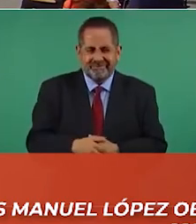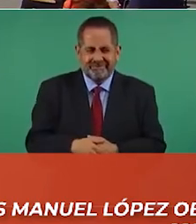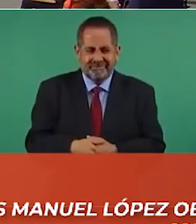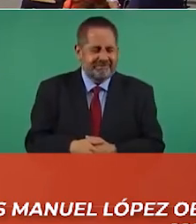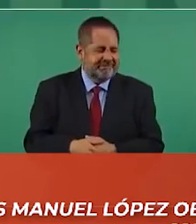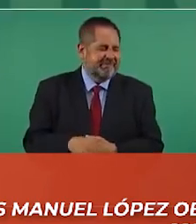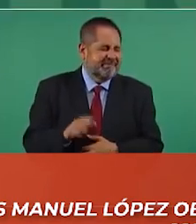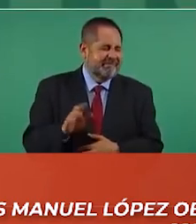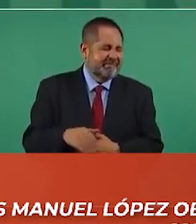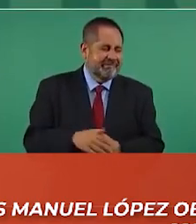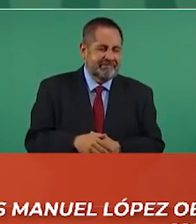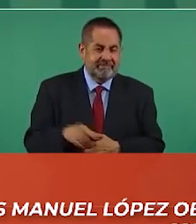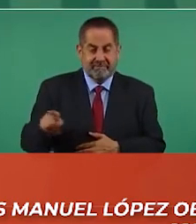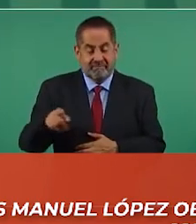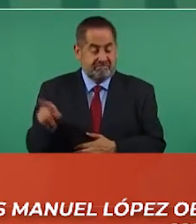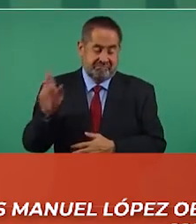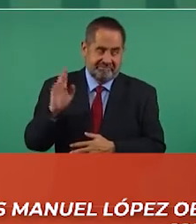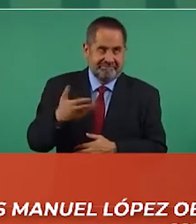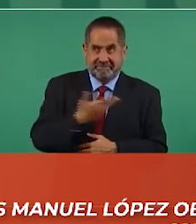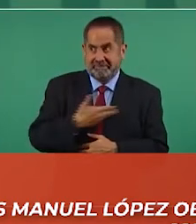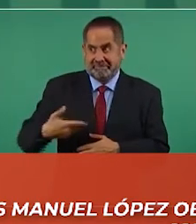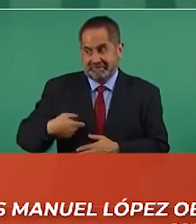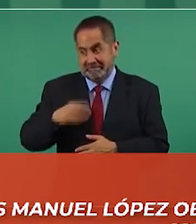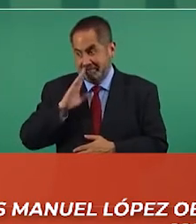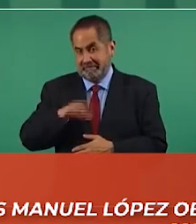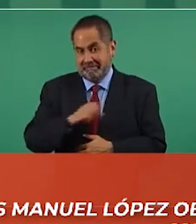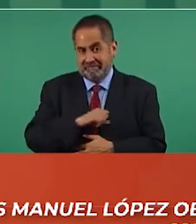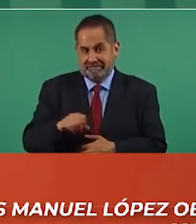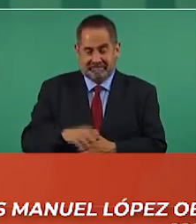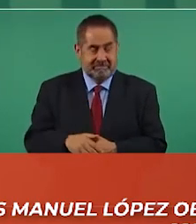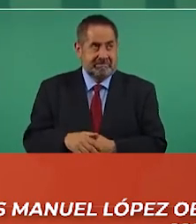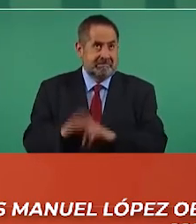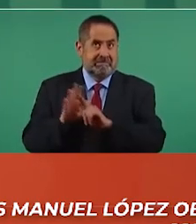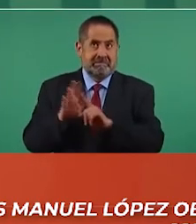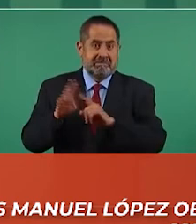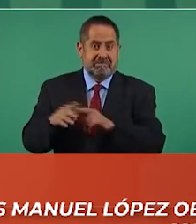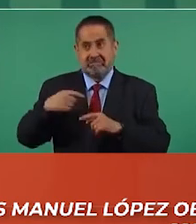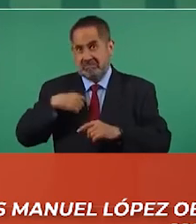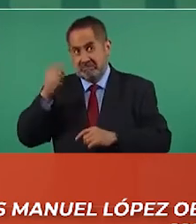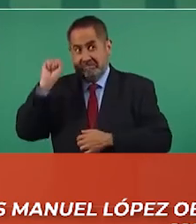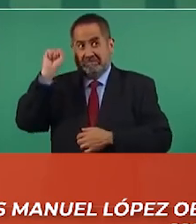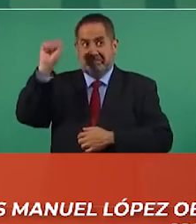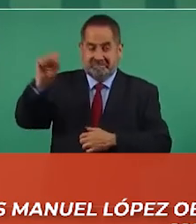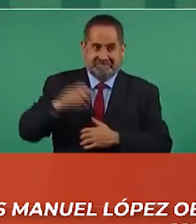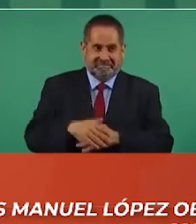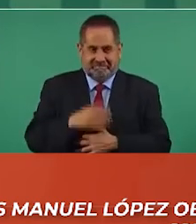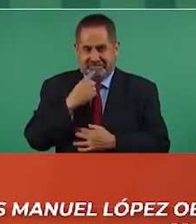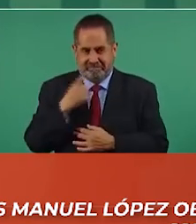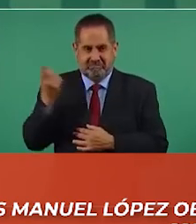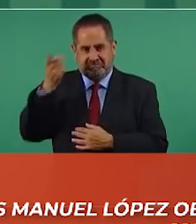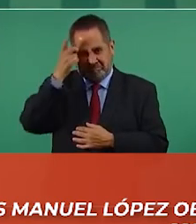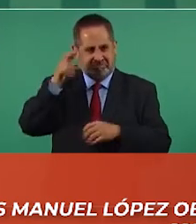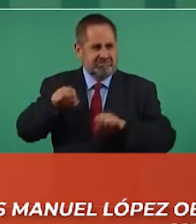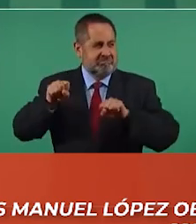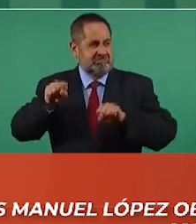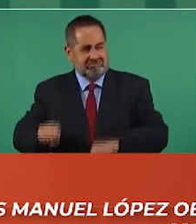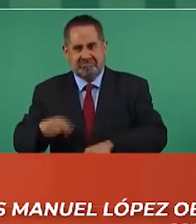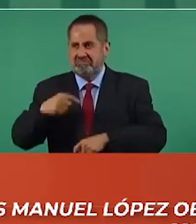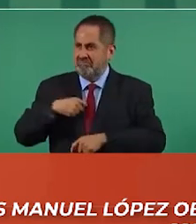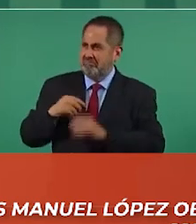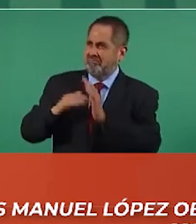presidente malísimo, populista, comunista, autoritario,